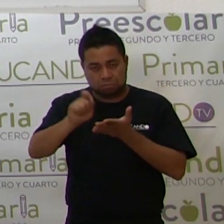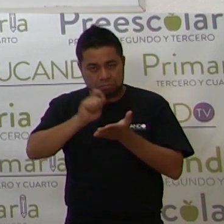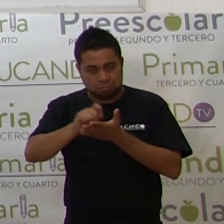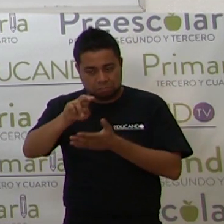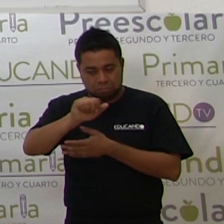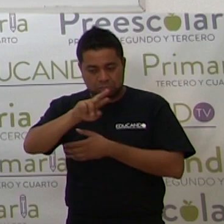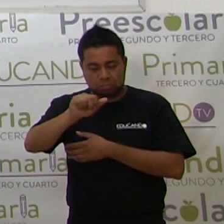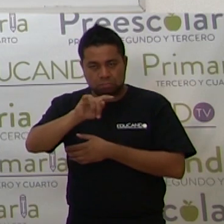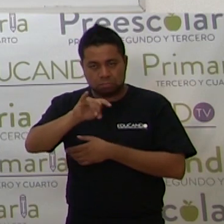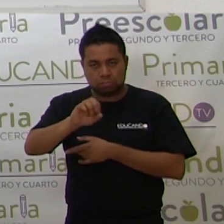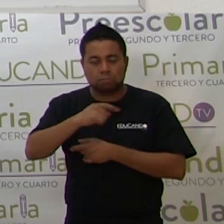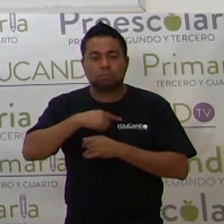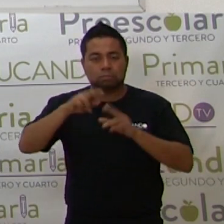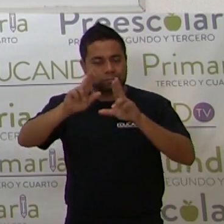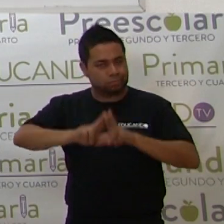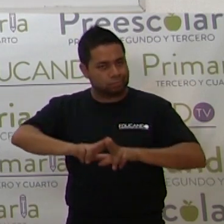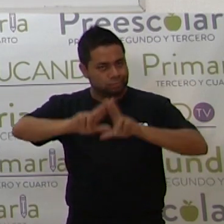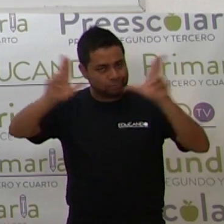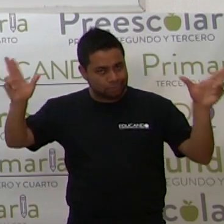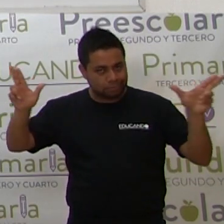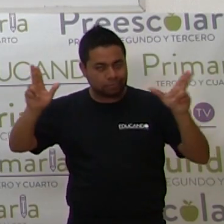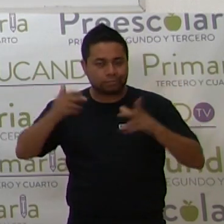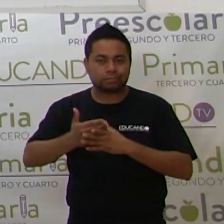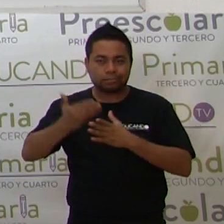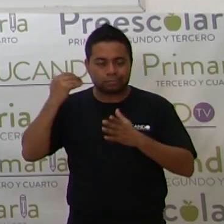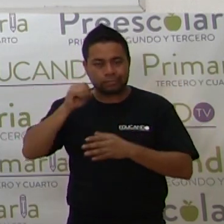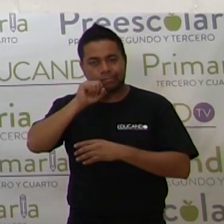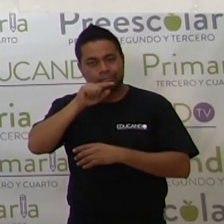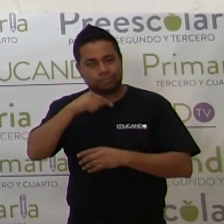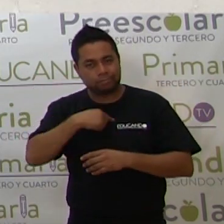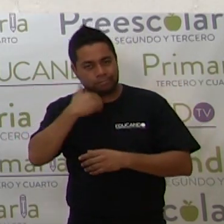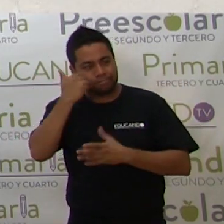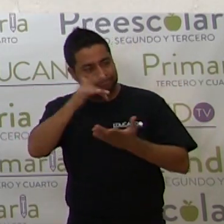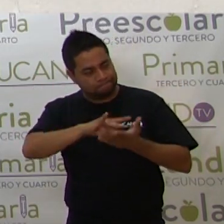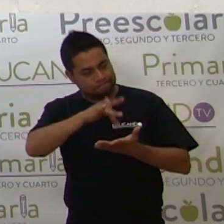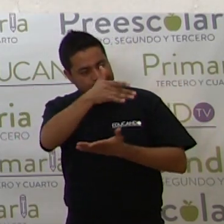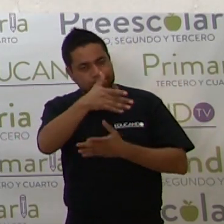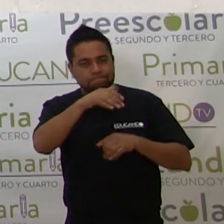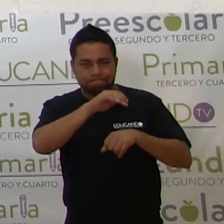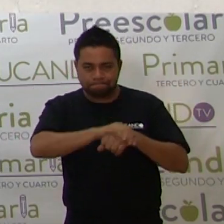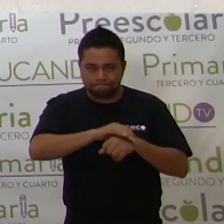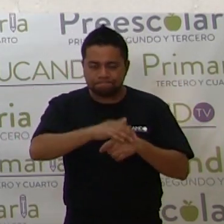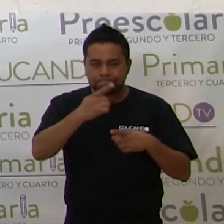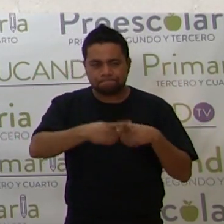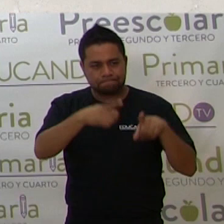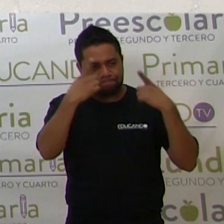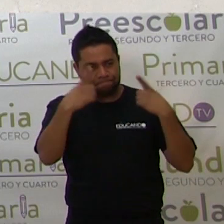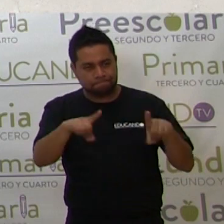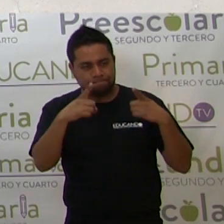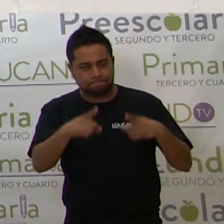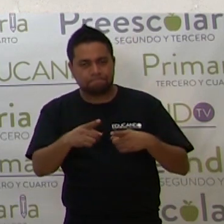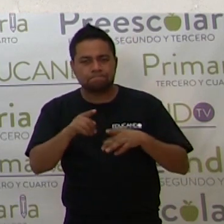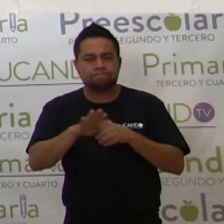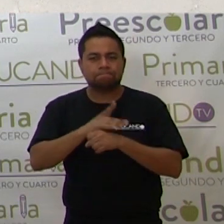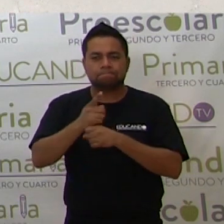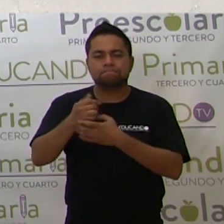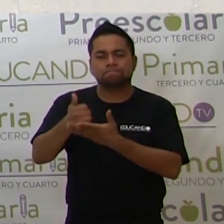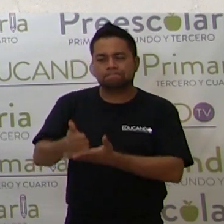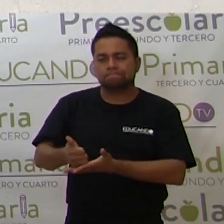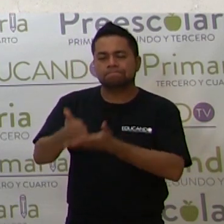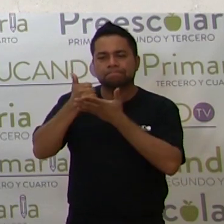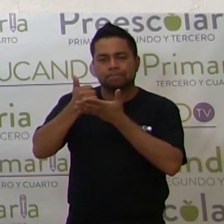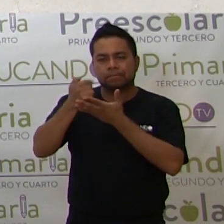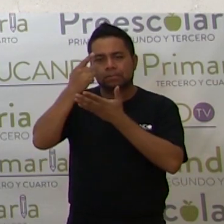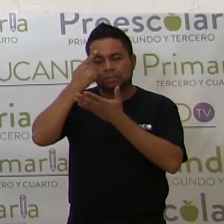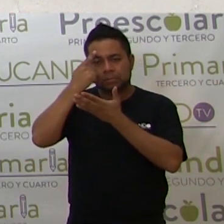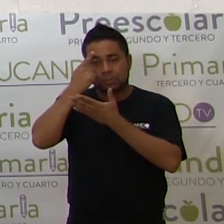narrativos. Me despido, niños y niñas, no sin antes agradecerle a nuestro amigo y compañero David Ramírez por habernos